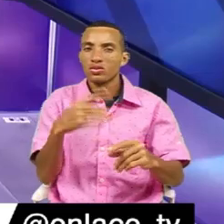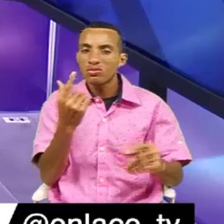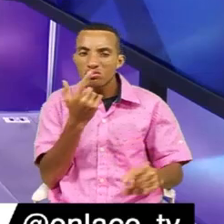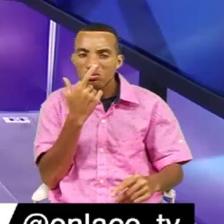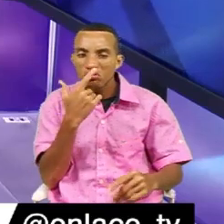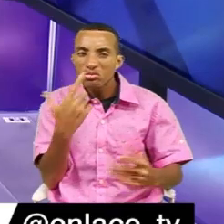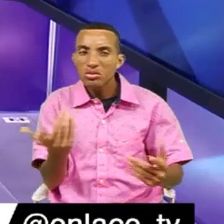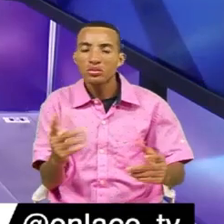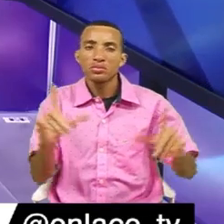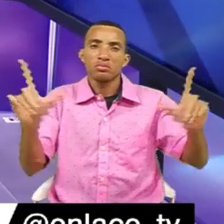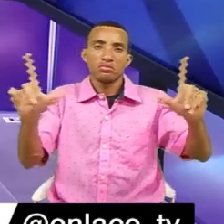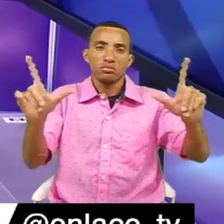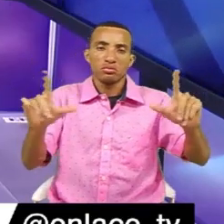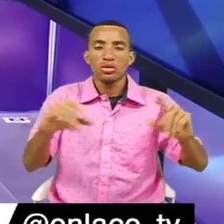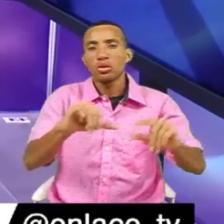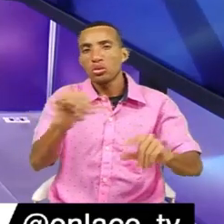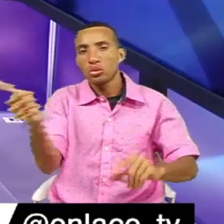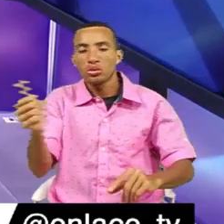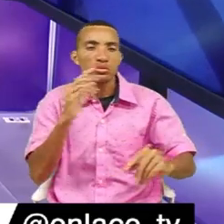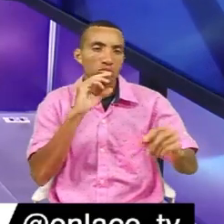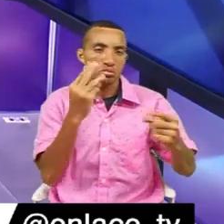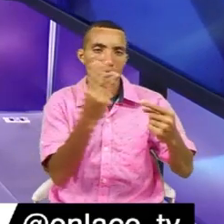televisores y a quienes lo hacen a través de